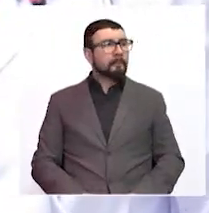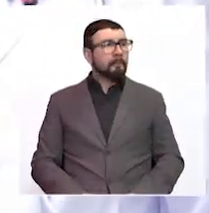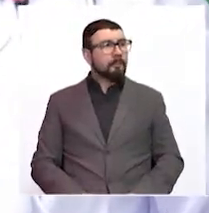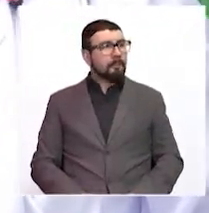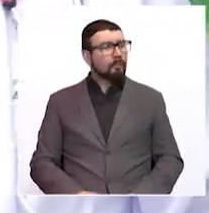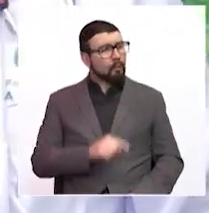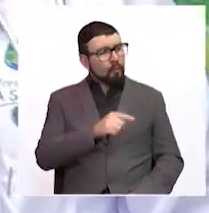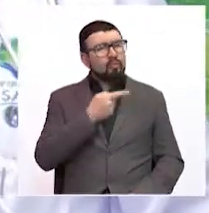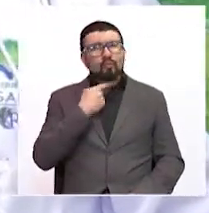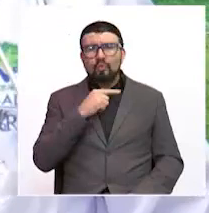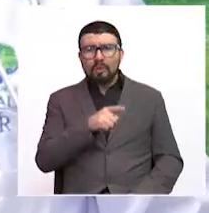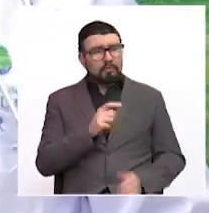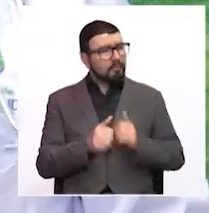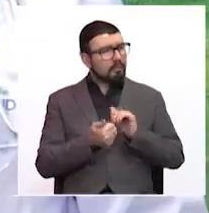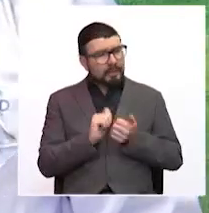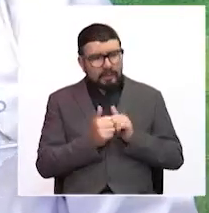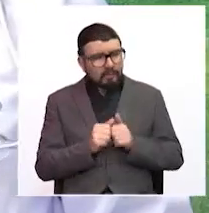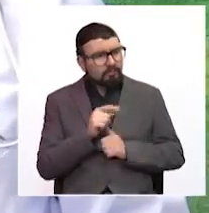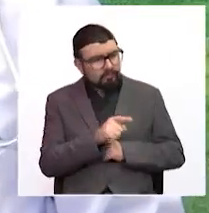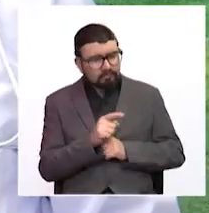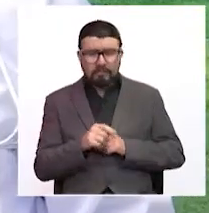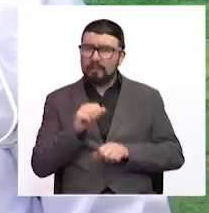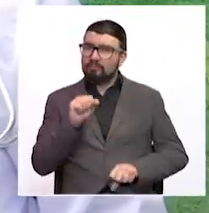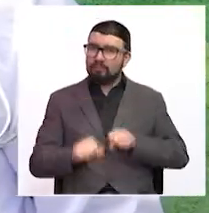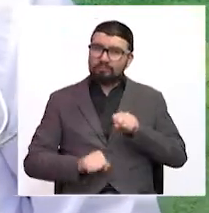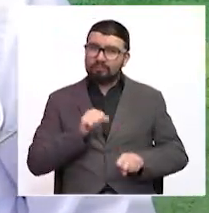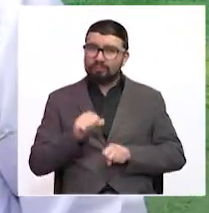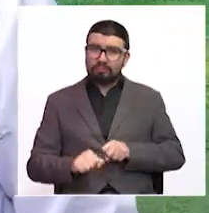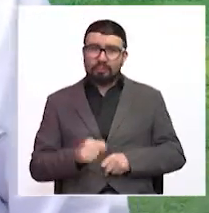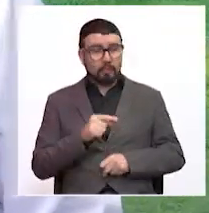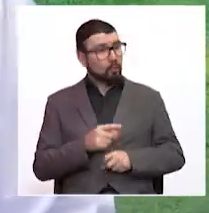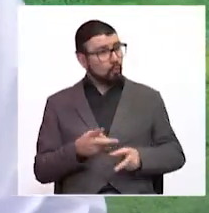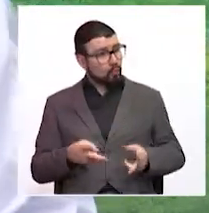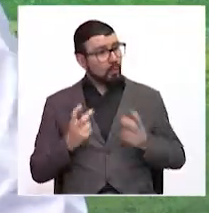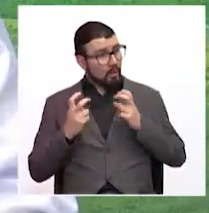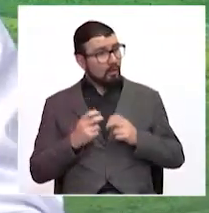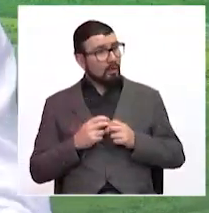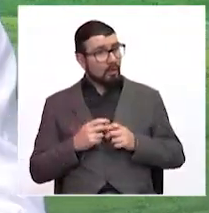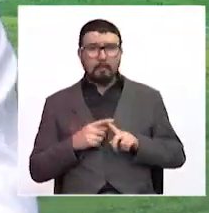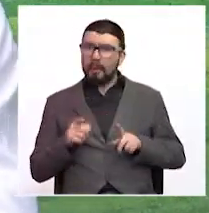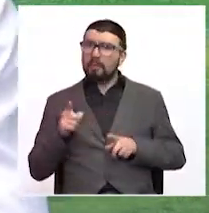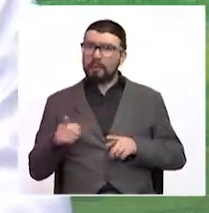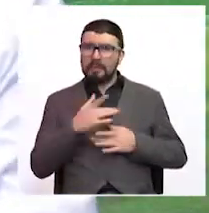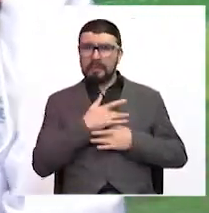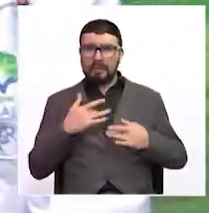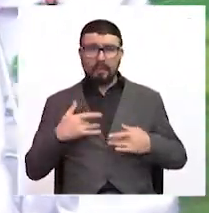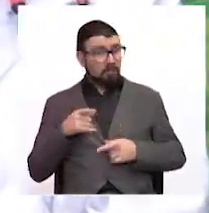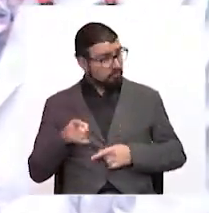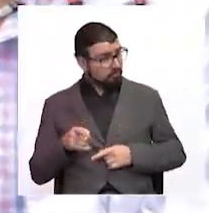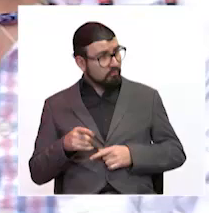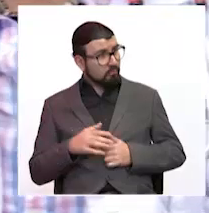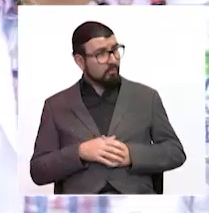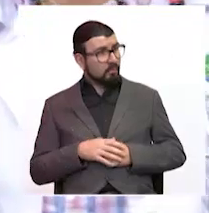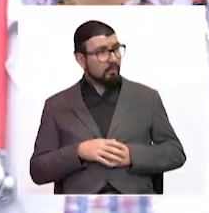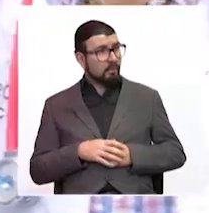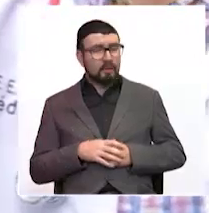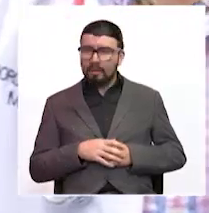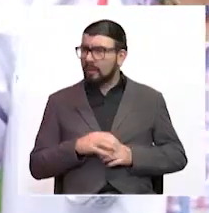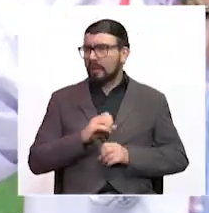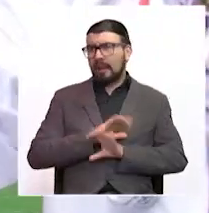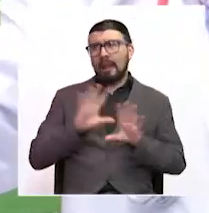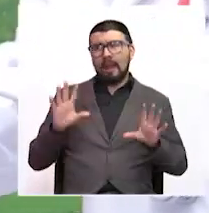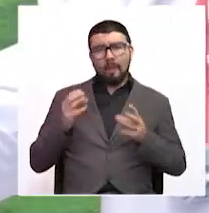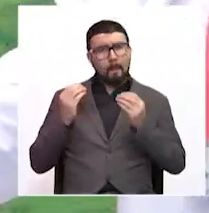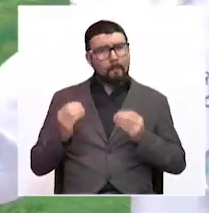amante de la bicicleta esto se convierte en algo novedoso pero en algo saludable claro totalmente saludable